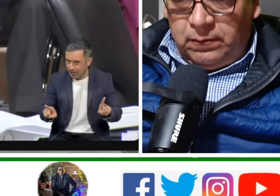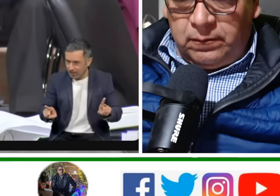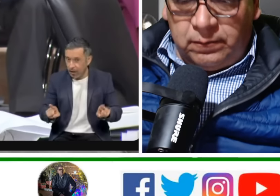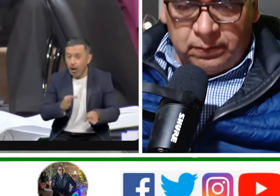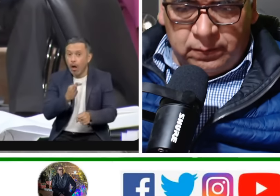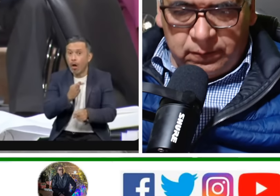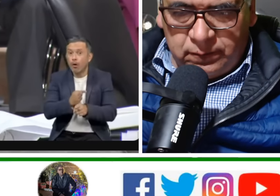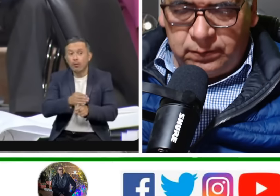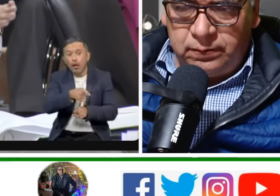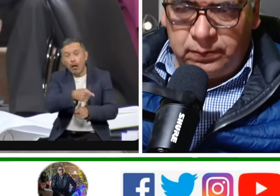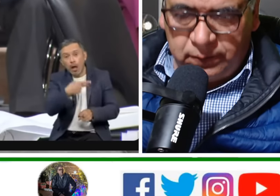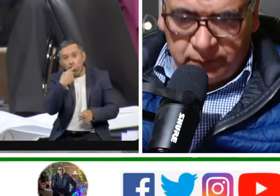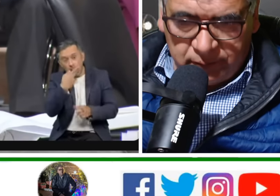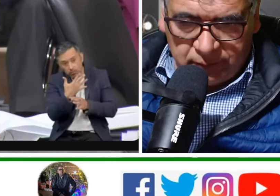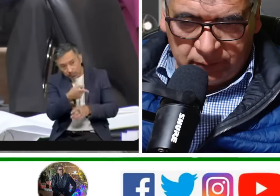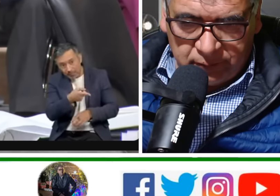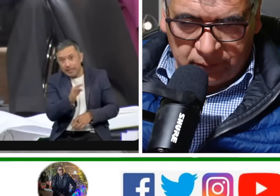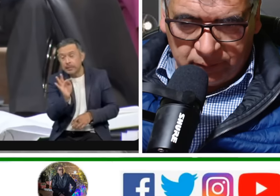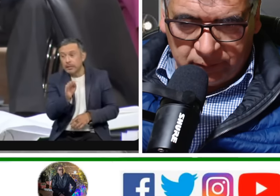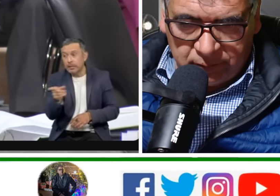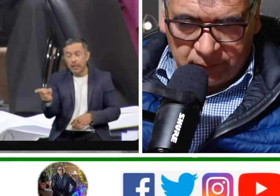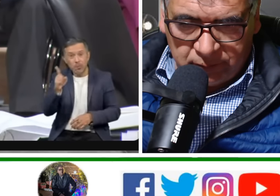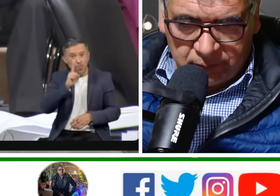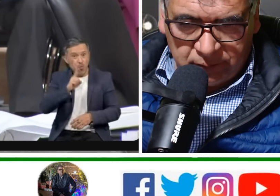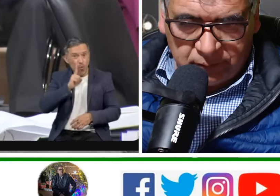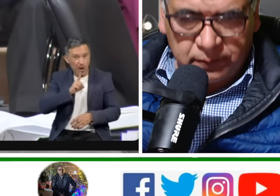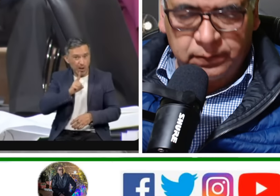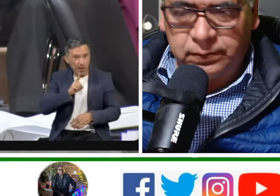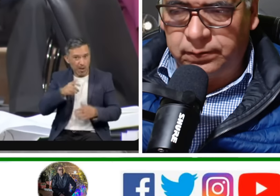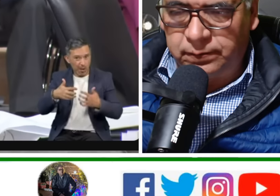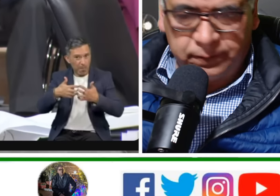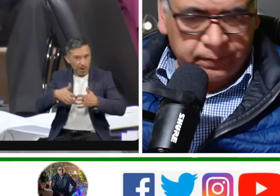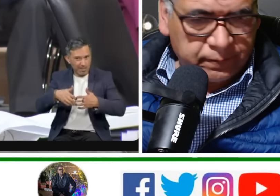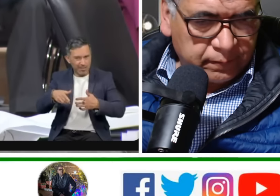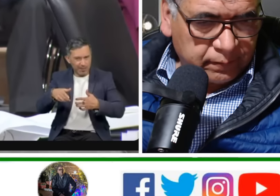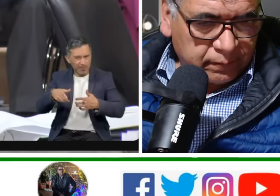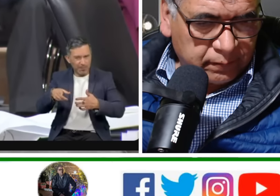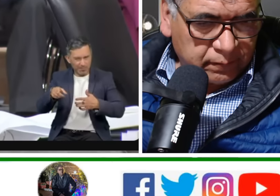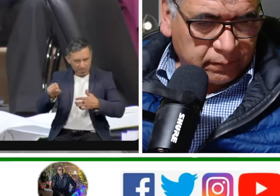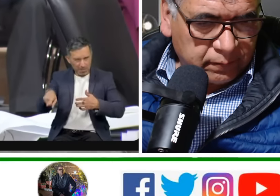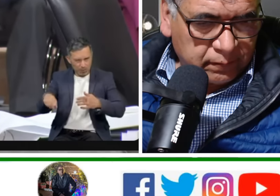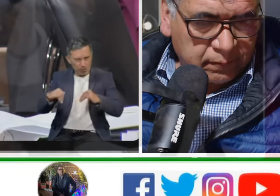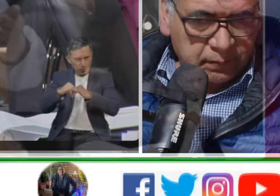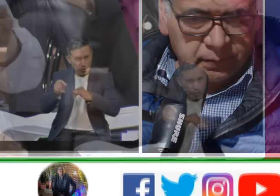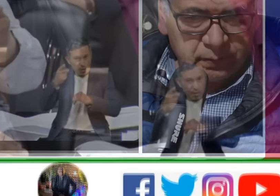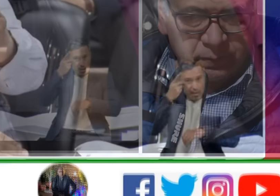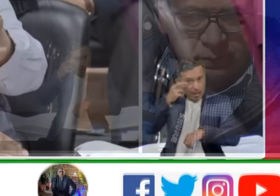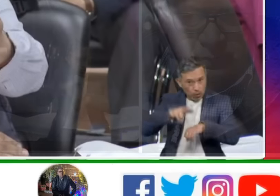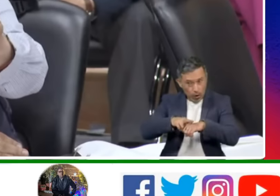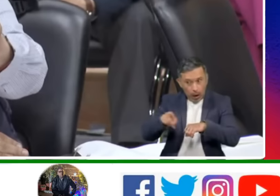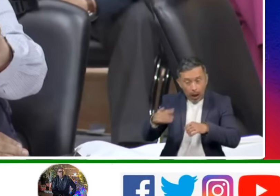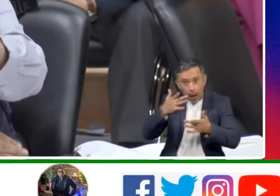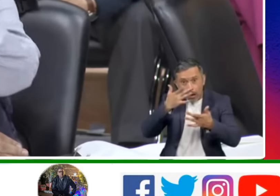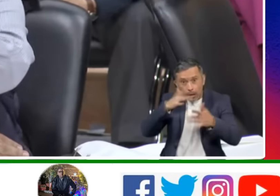si con el retiro de la titular del órgano en cuestión ellos retiran su